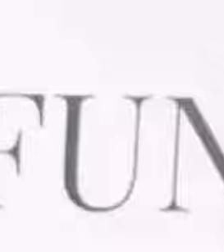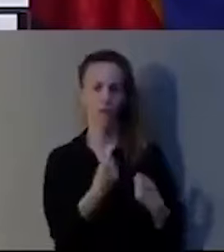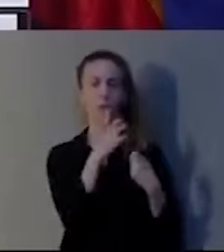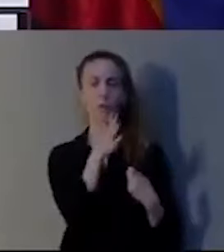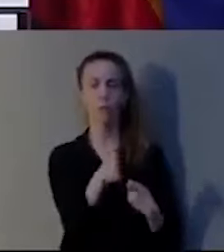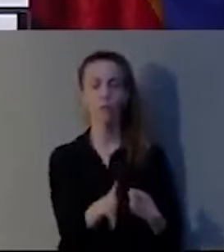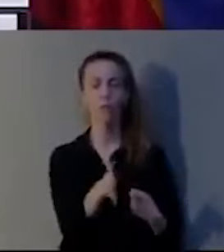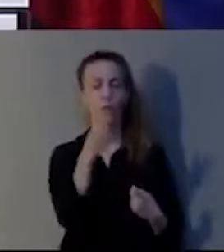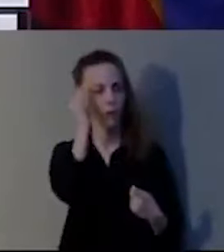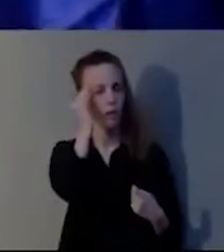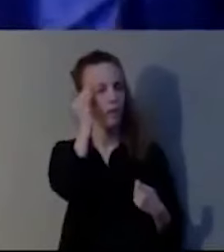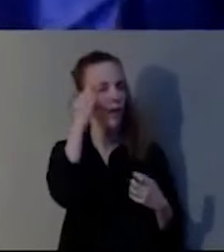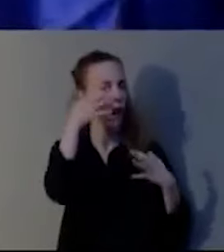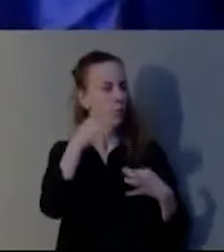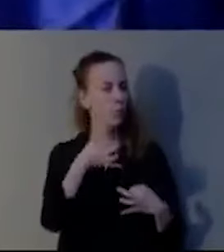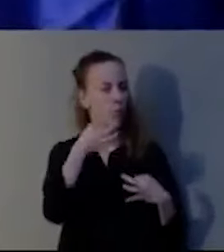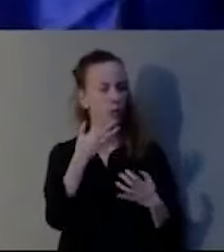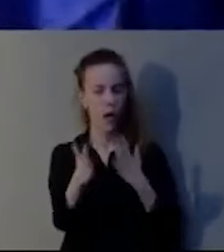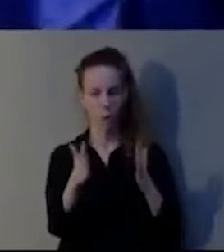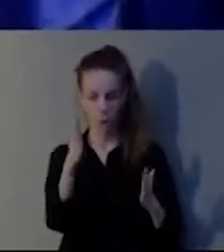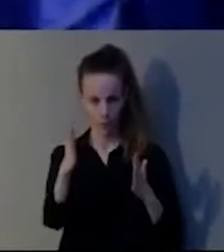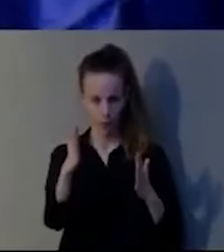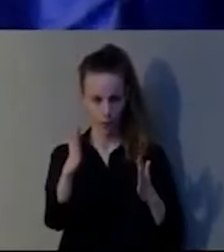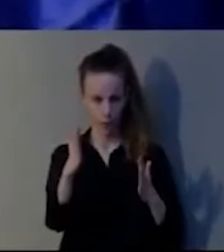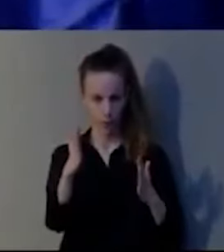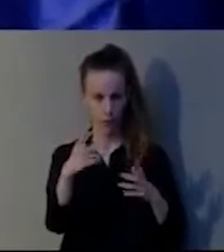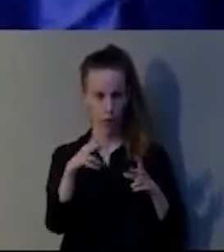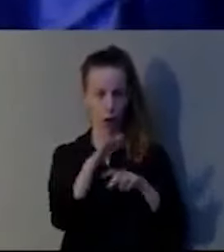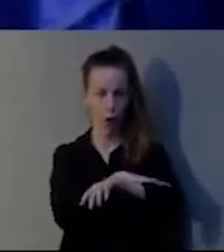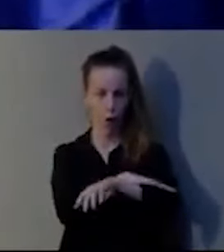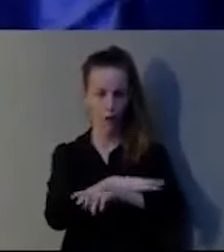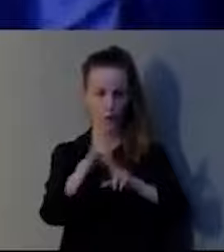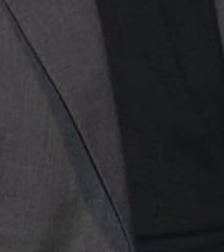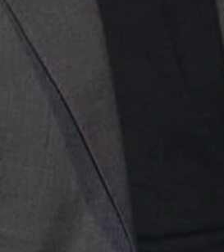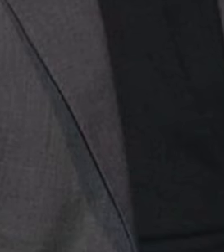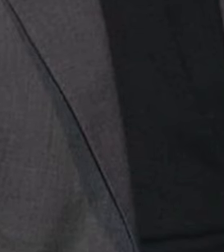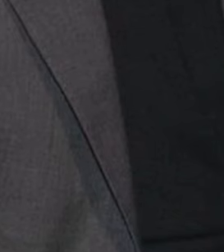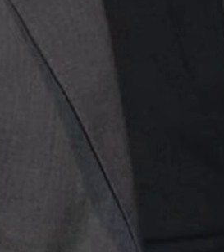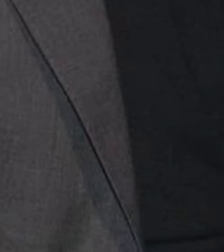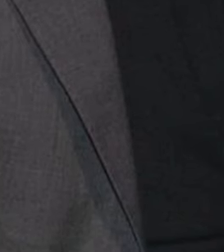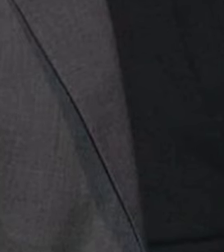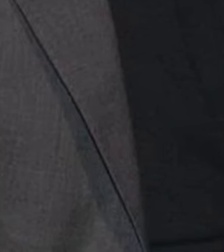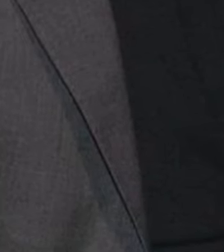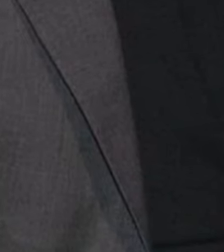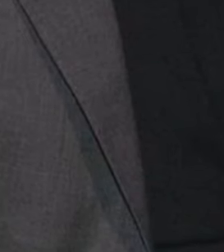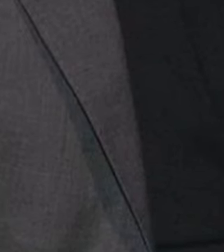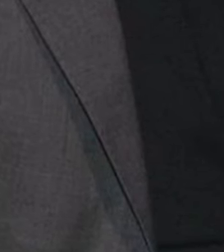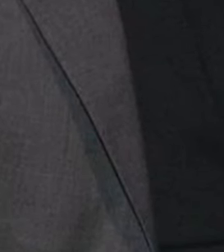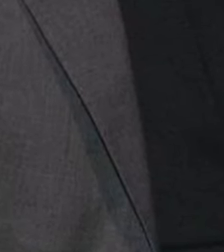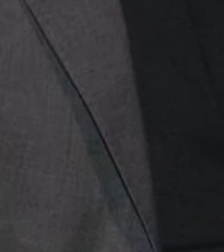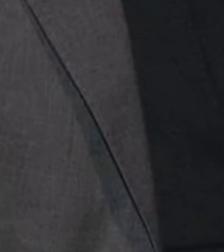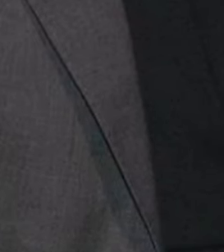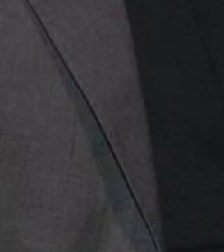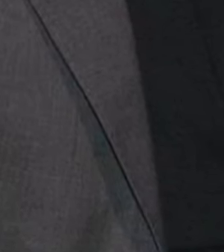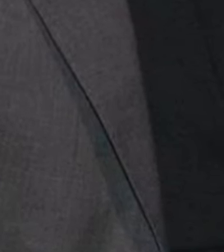Rodríguez Zapatero, se han repartido pulseras en apoyo a Begoña Gómez, a quien se investiga en España y en Europa por tráfico de influencias y